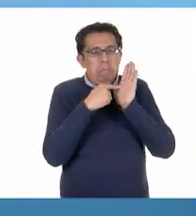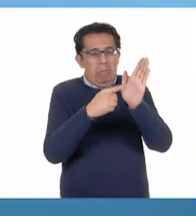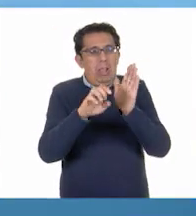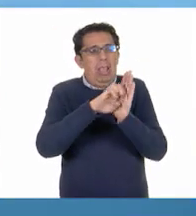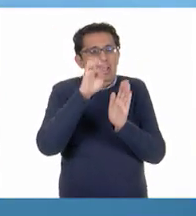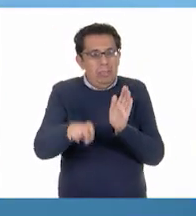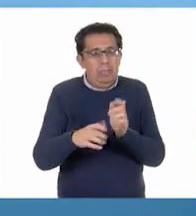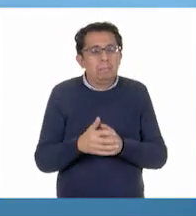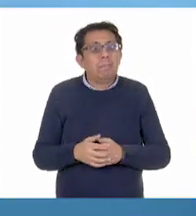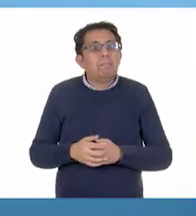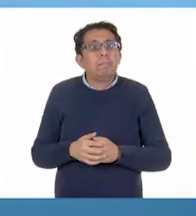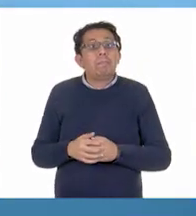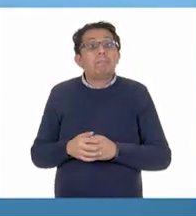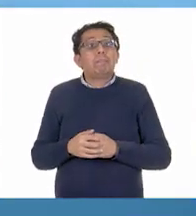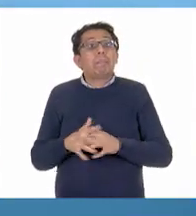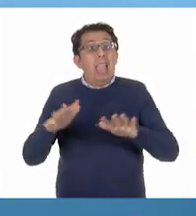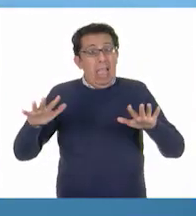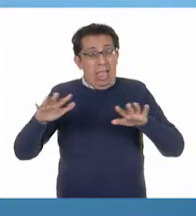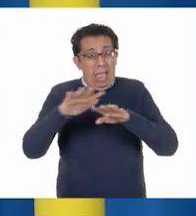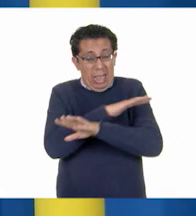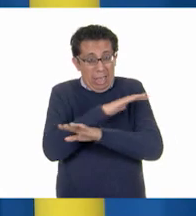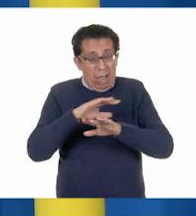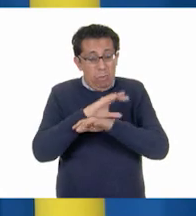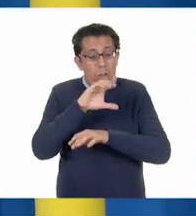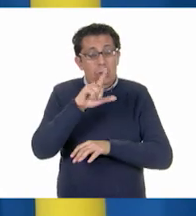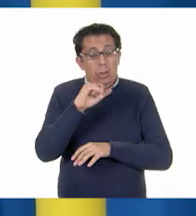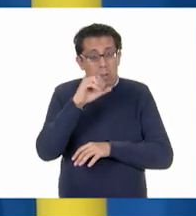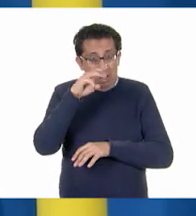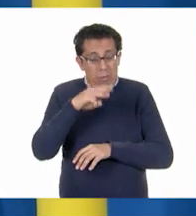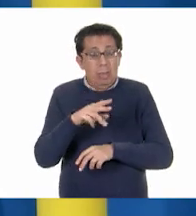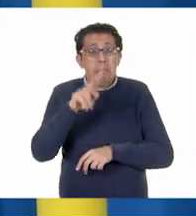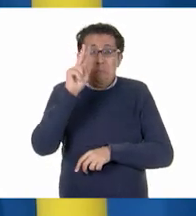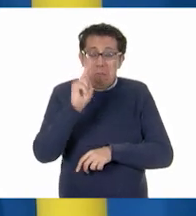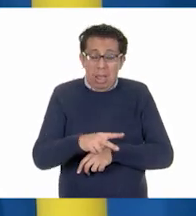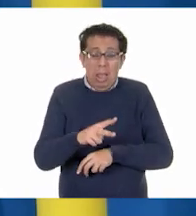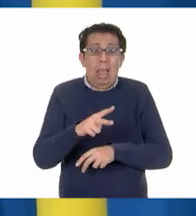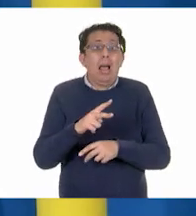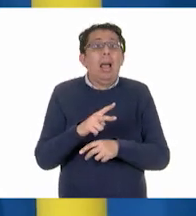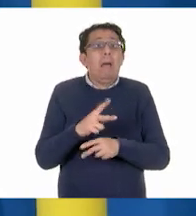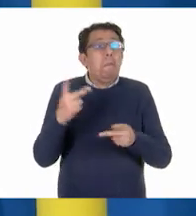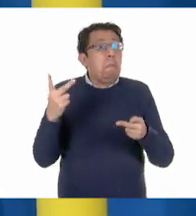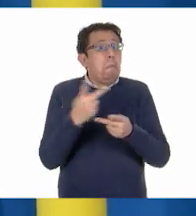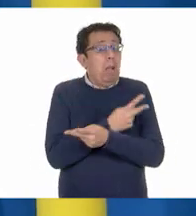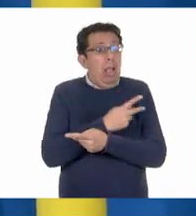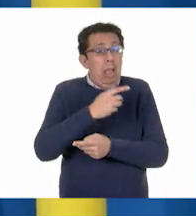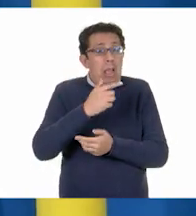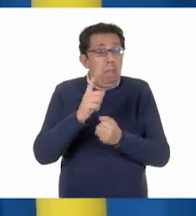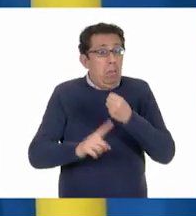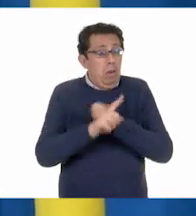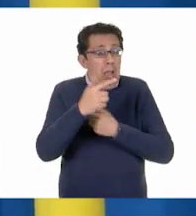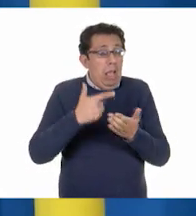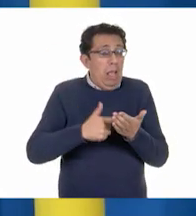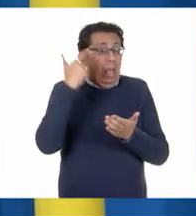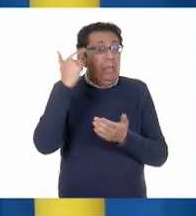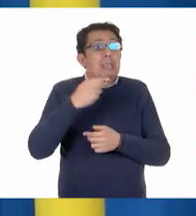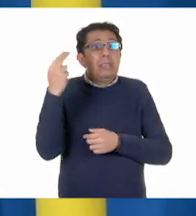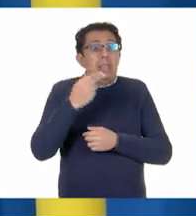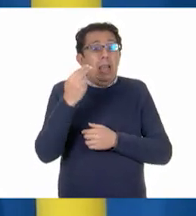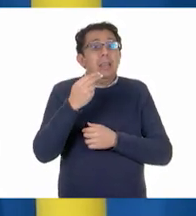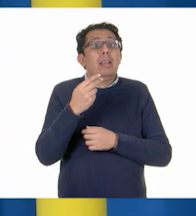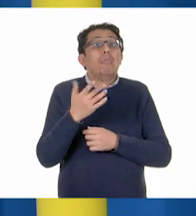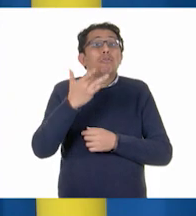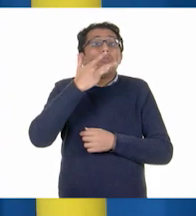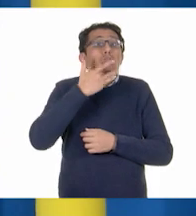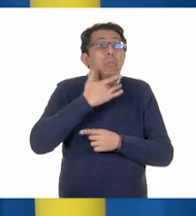Sí, así es. El cambio climático puede traernos graves consecuencias si no reducimos drásticamente la dependencia de los